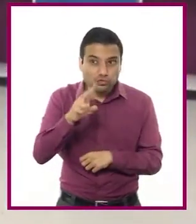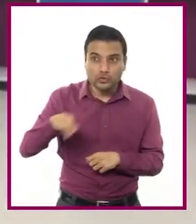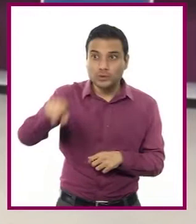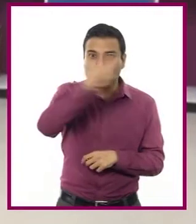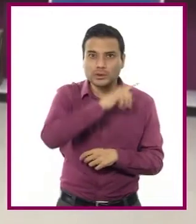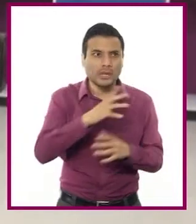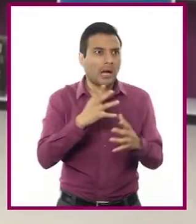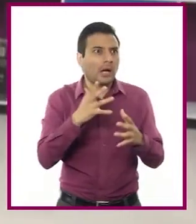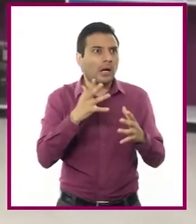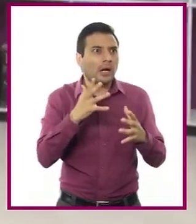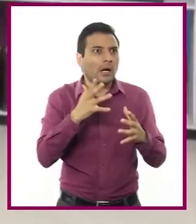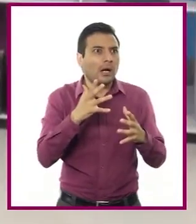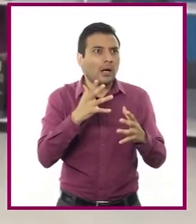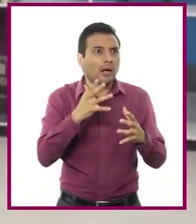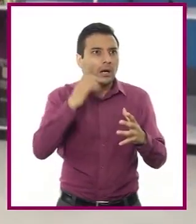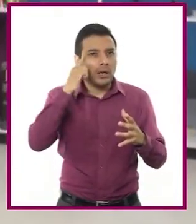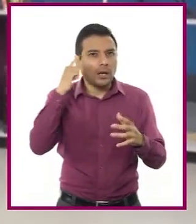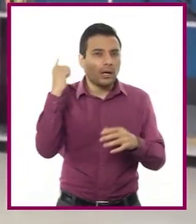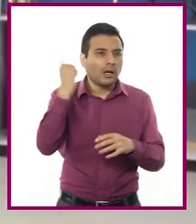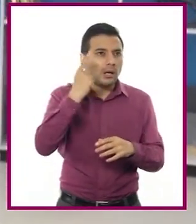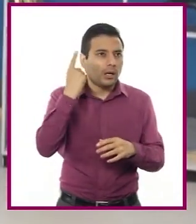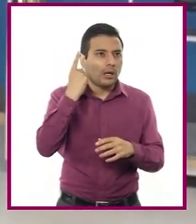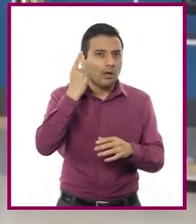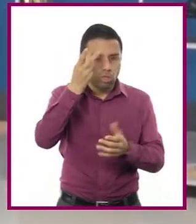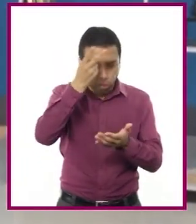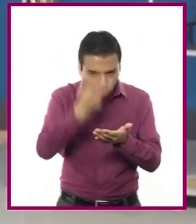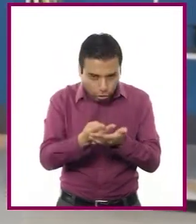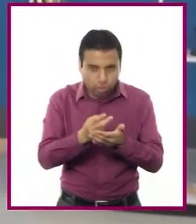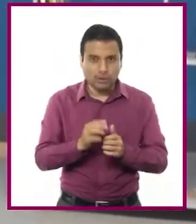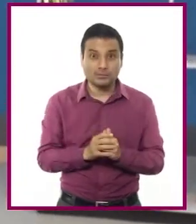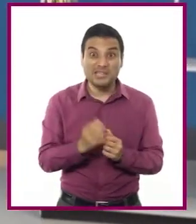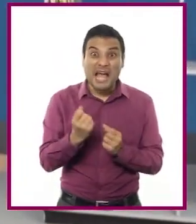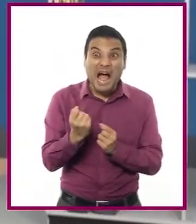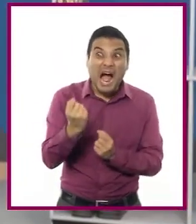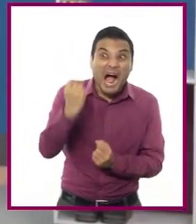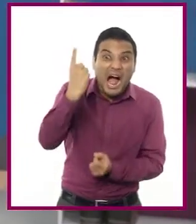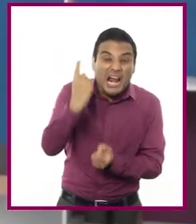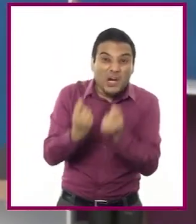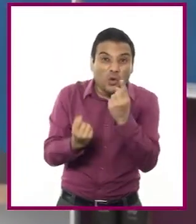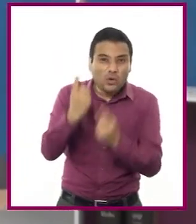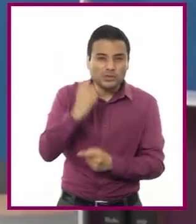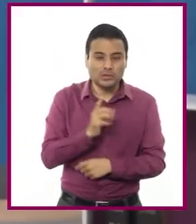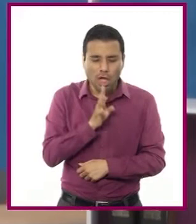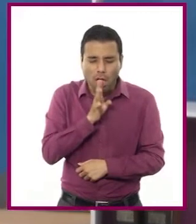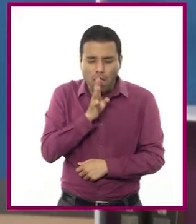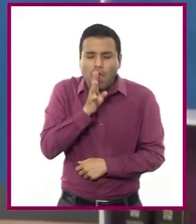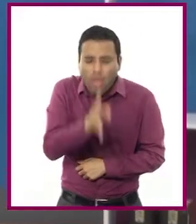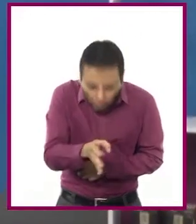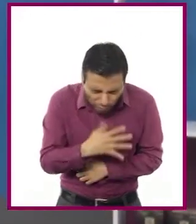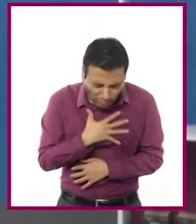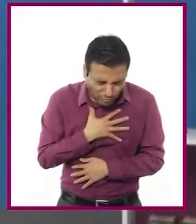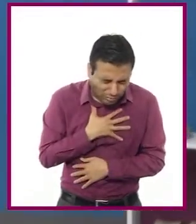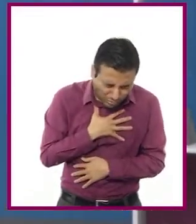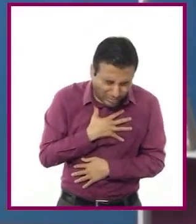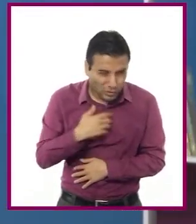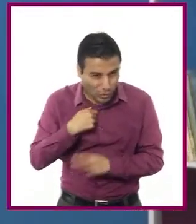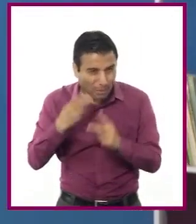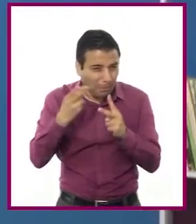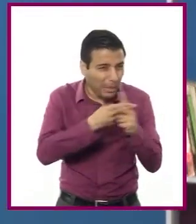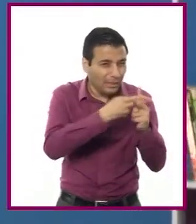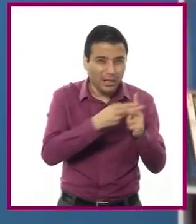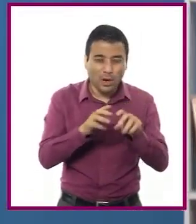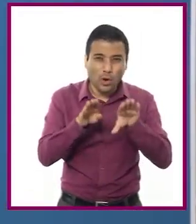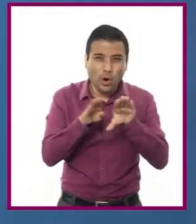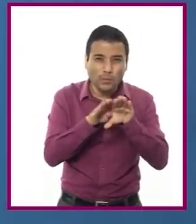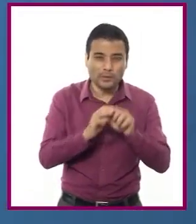shock. Se desmayaban. Lo sabía que incluso vomitaban al recordar cómo habían matado.